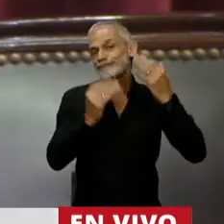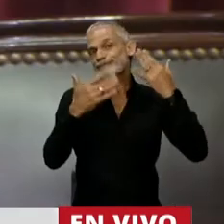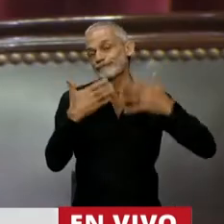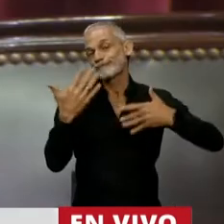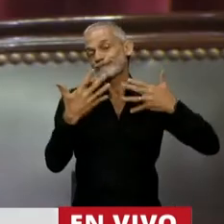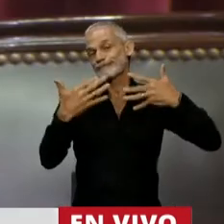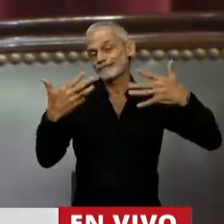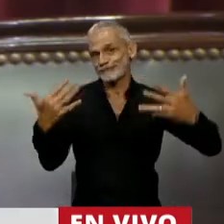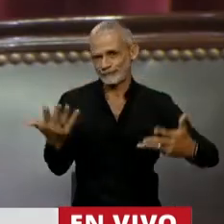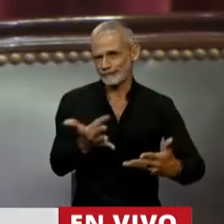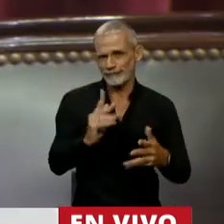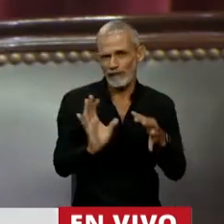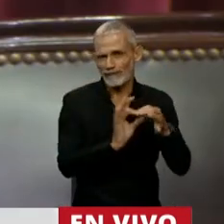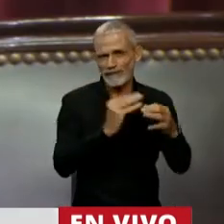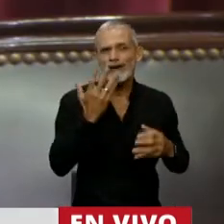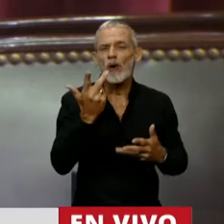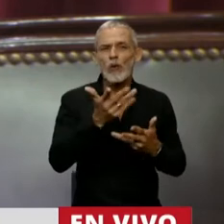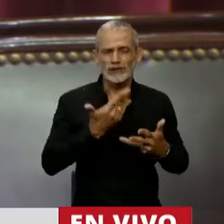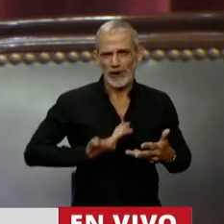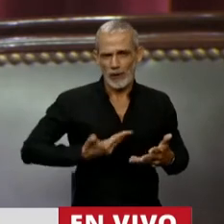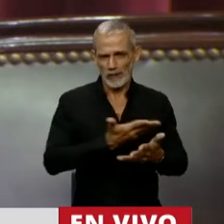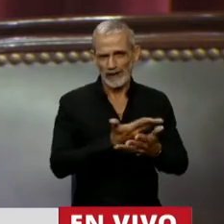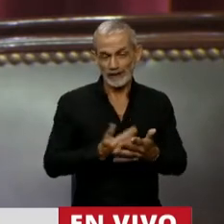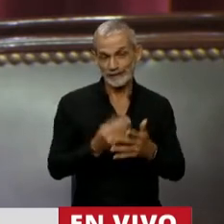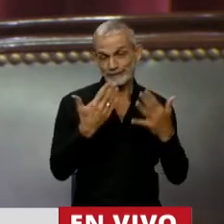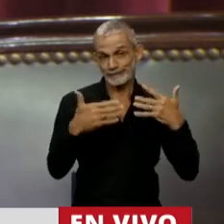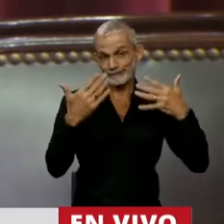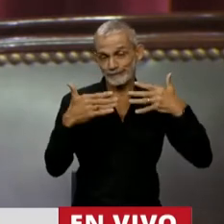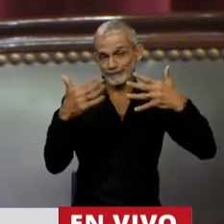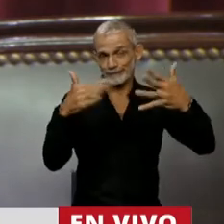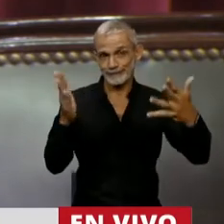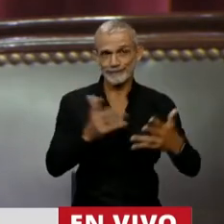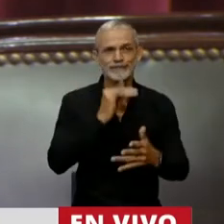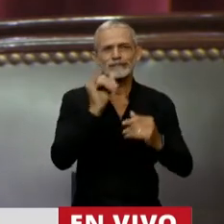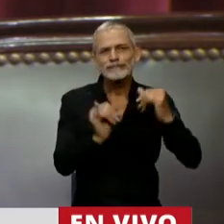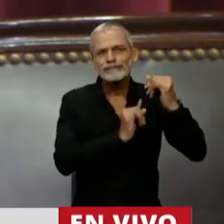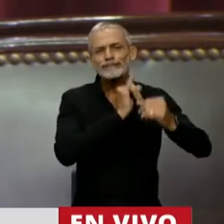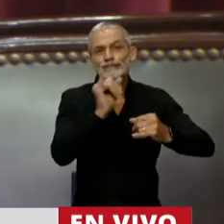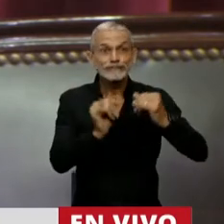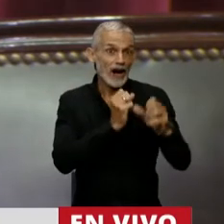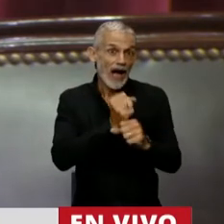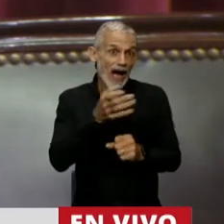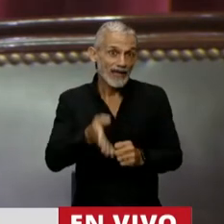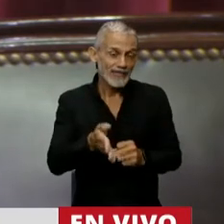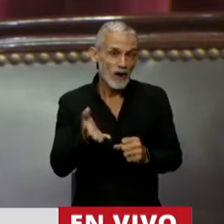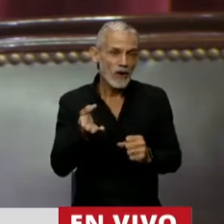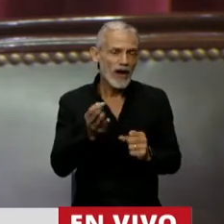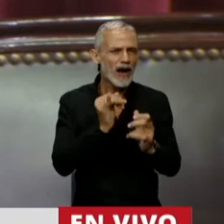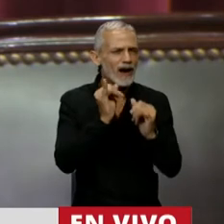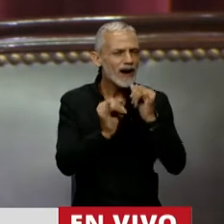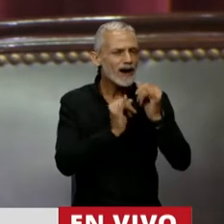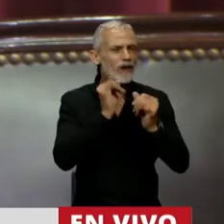que tiene tanto apego el oficialismo. Una nueva versión porque el relato que conocíamos hasta ahora era una especie